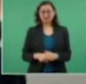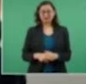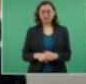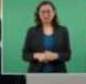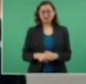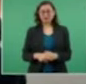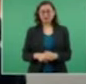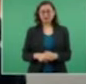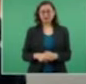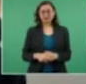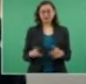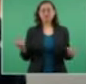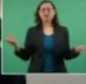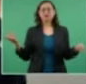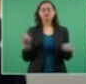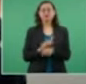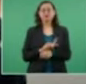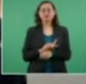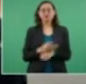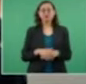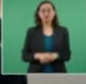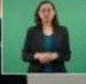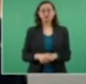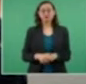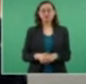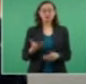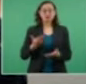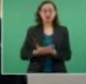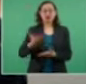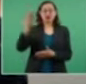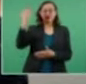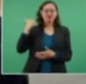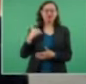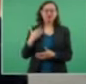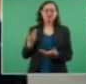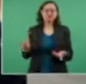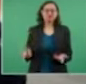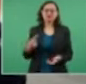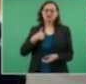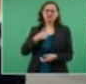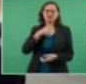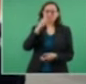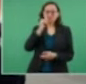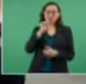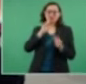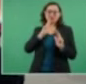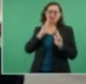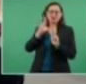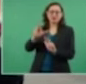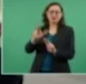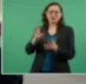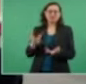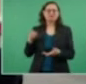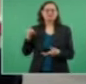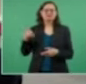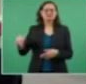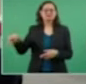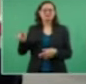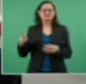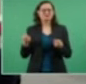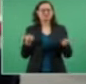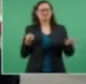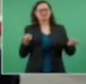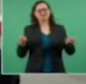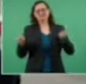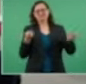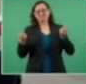coyuntura. Algo parecido está ocurriendo con la comunicación oficial sobre la pandemia, doctor. Exactamente, Pepe. Ese es uno